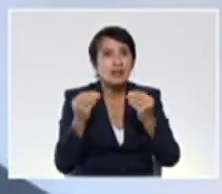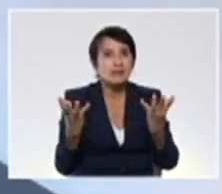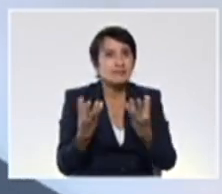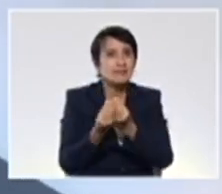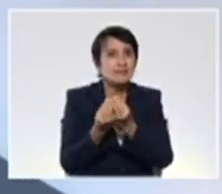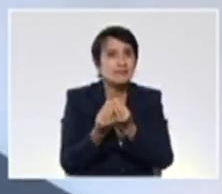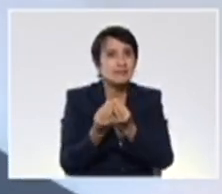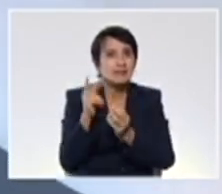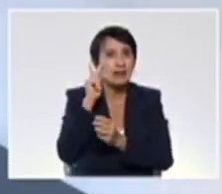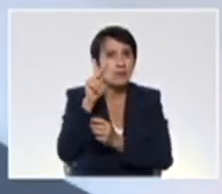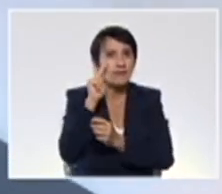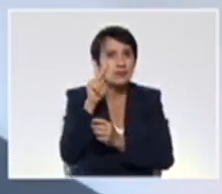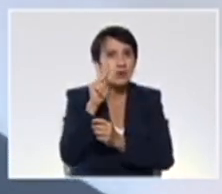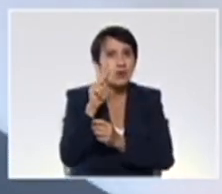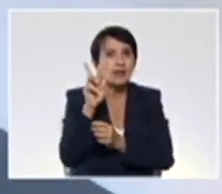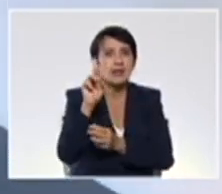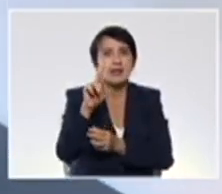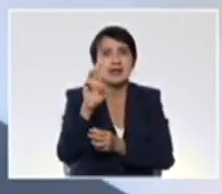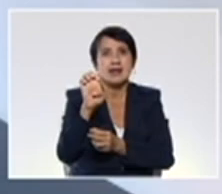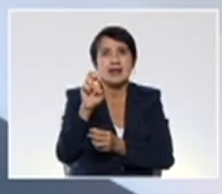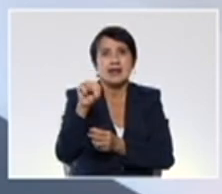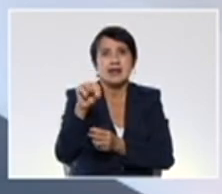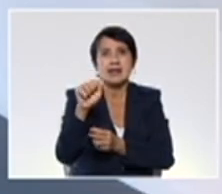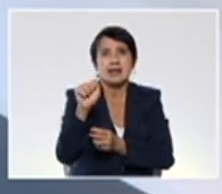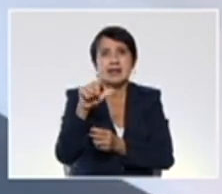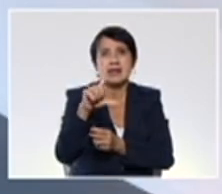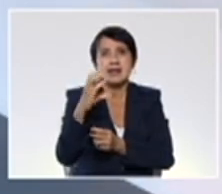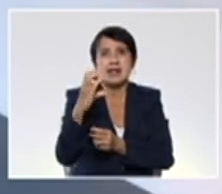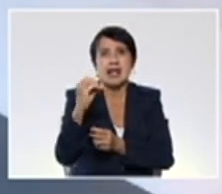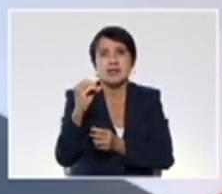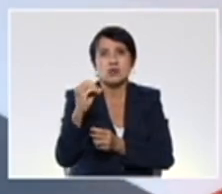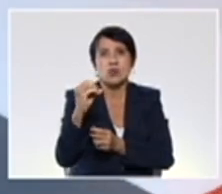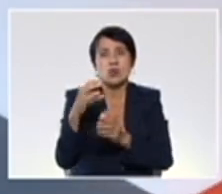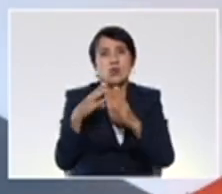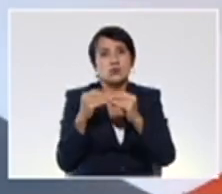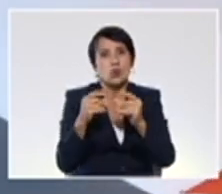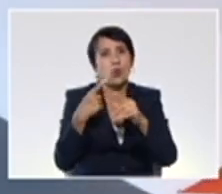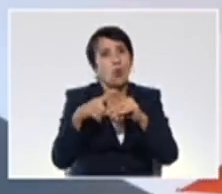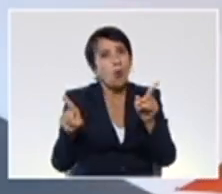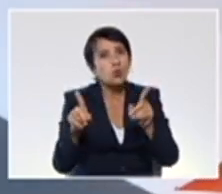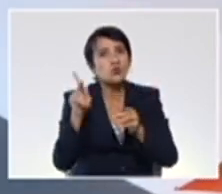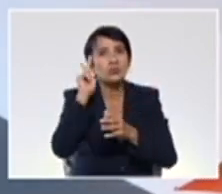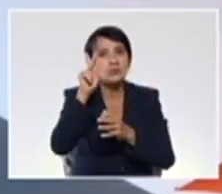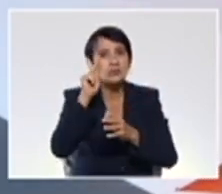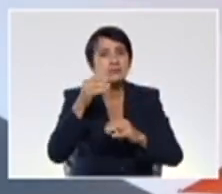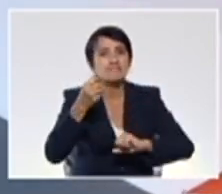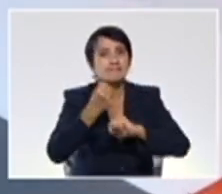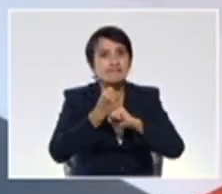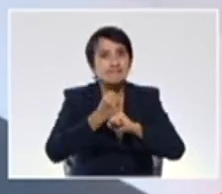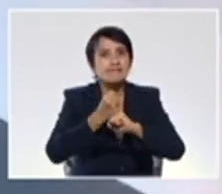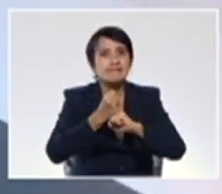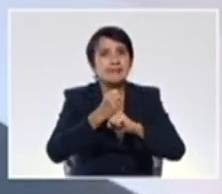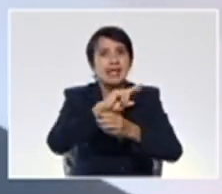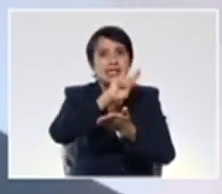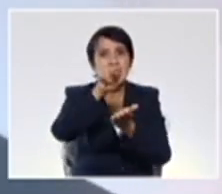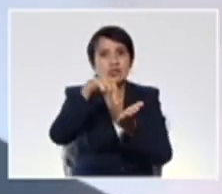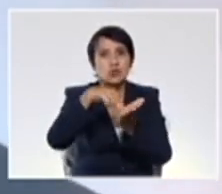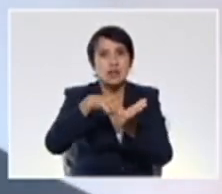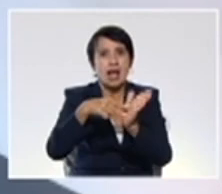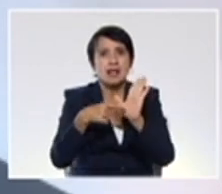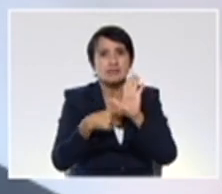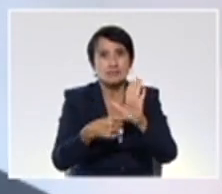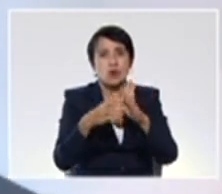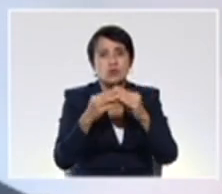acompañamiento del profesor Reinaldo Rodríguez y así como él, de muchísimos profesores y profesoras a nivel nacional que están dando